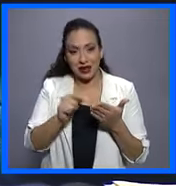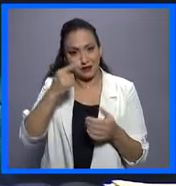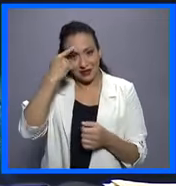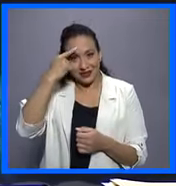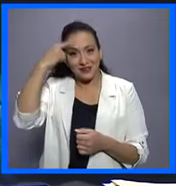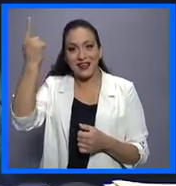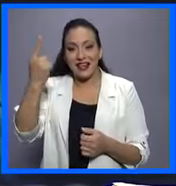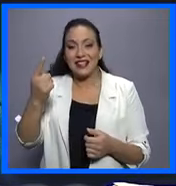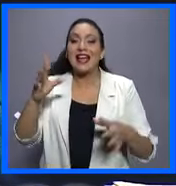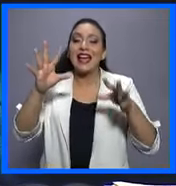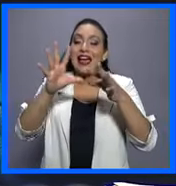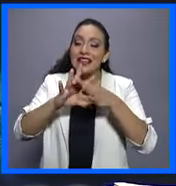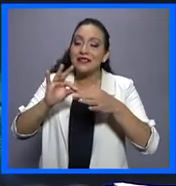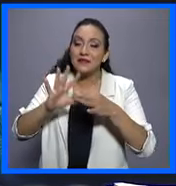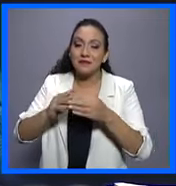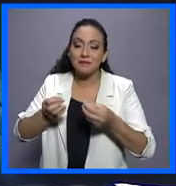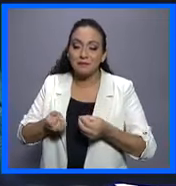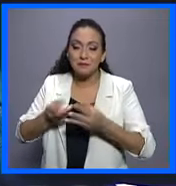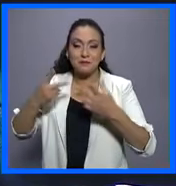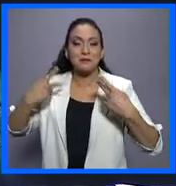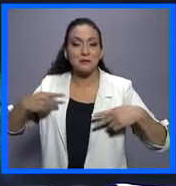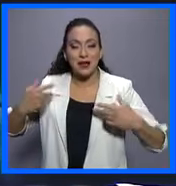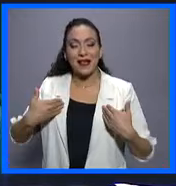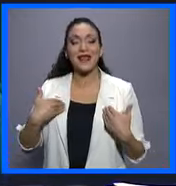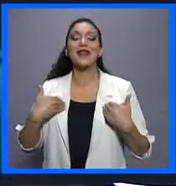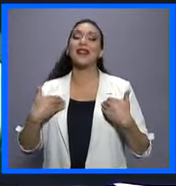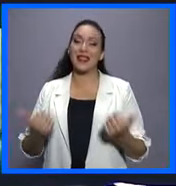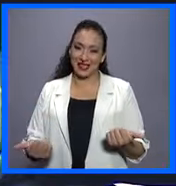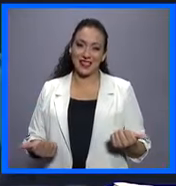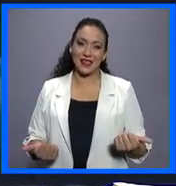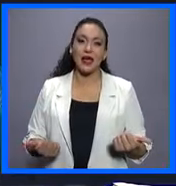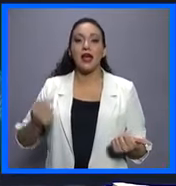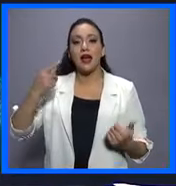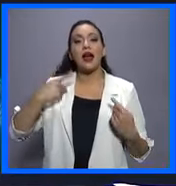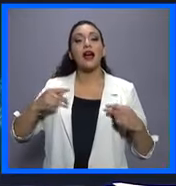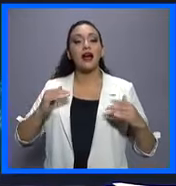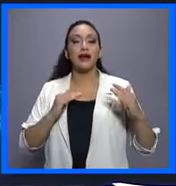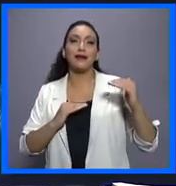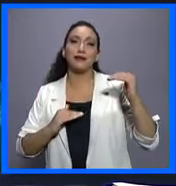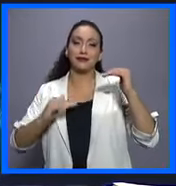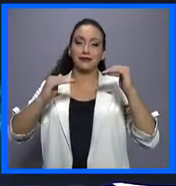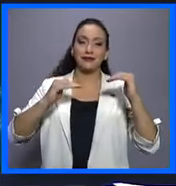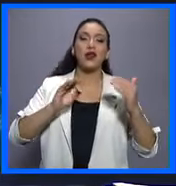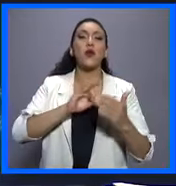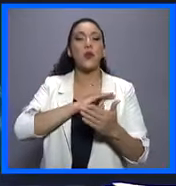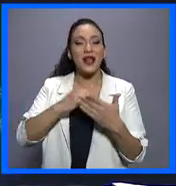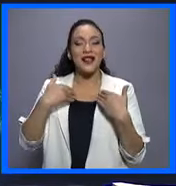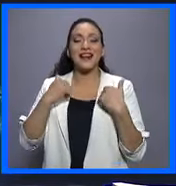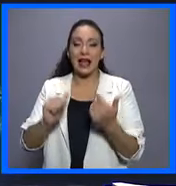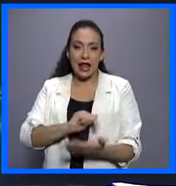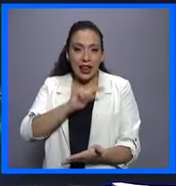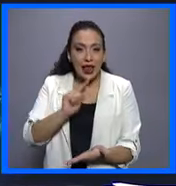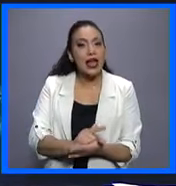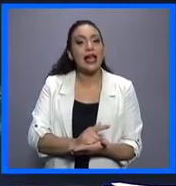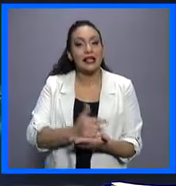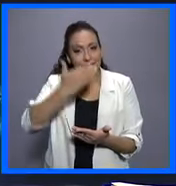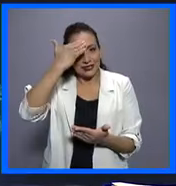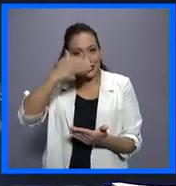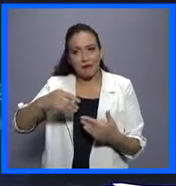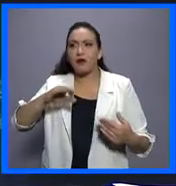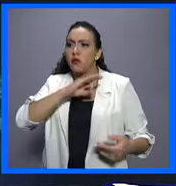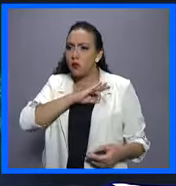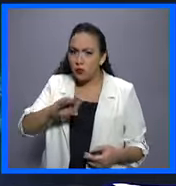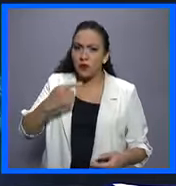Se dice un lenguaje ciudadano. Pues ¿para qué? Pues para que todas las personas tengan la posibilidad de